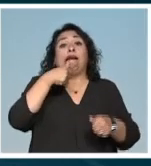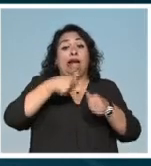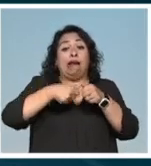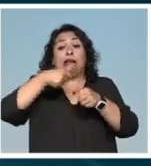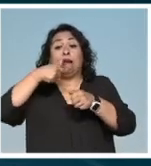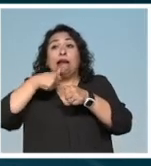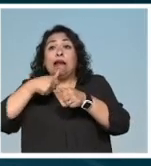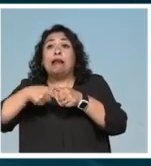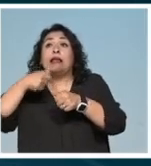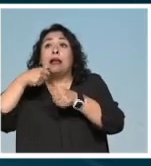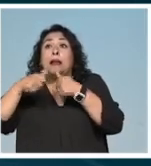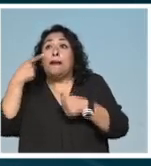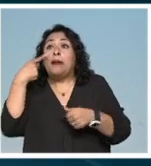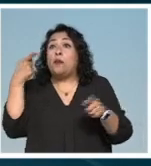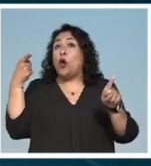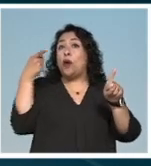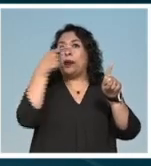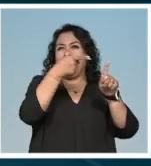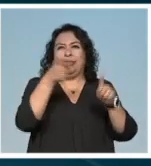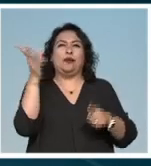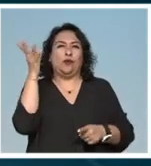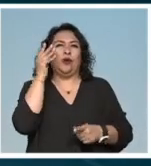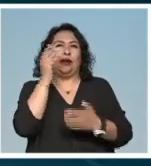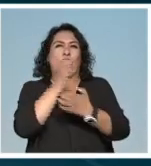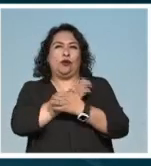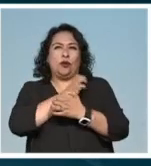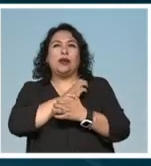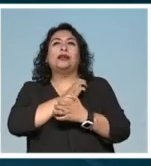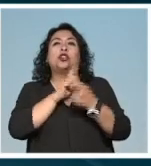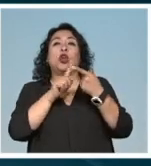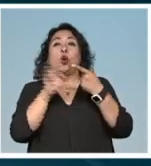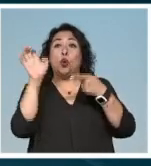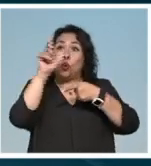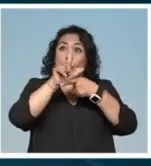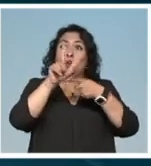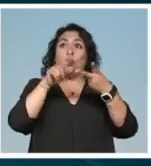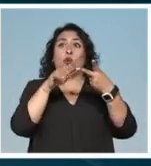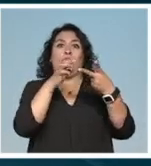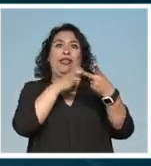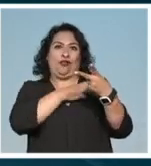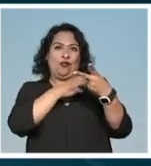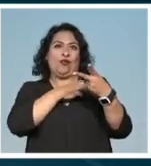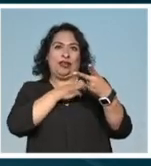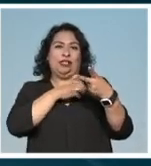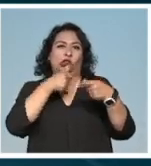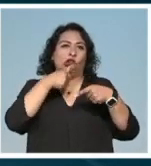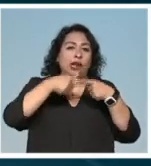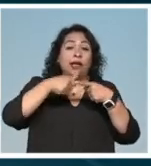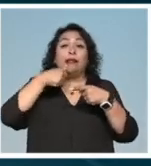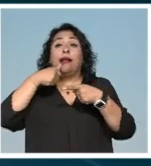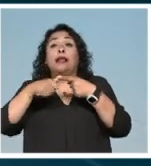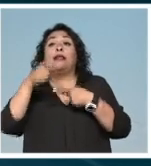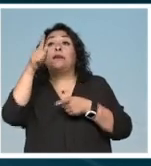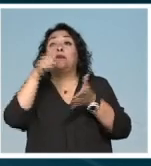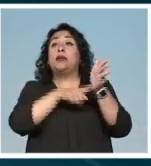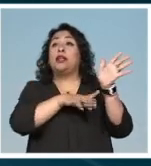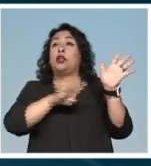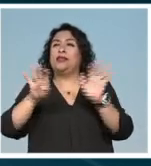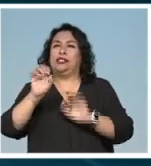cuenta del objetivo que tiene Radio Educación, que es cultura y educación. En 1968, tras